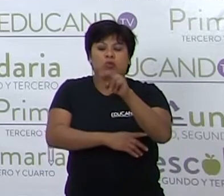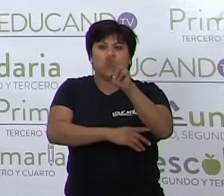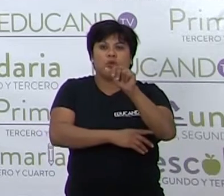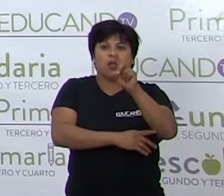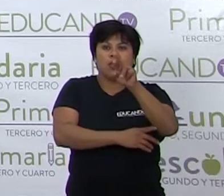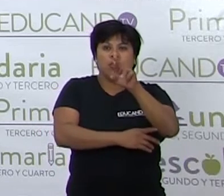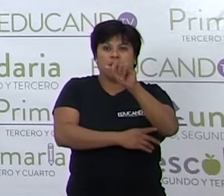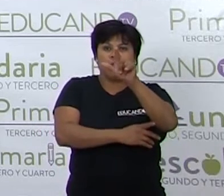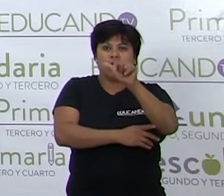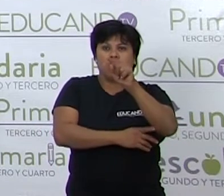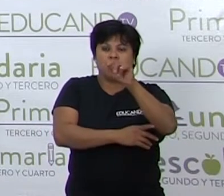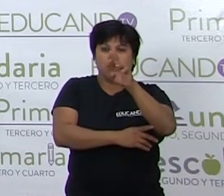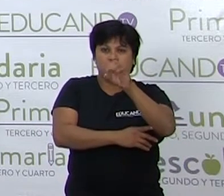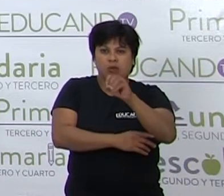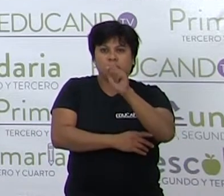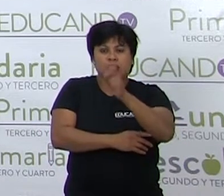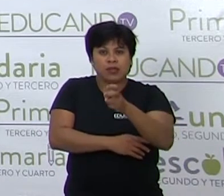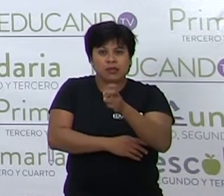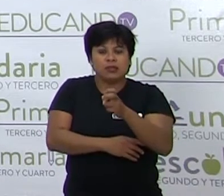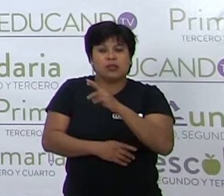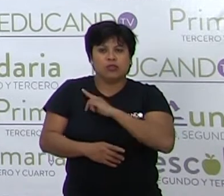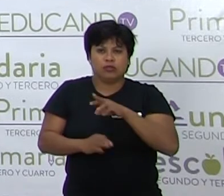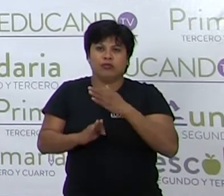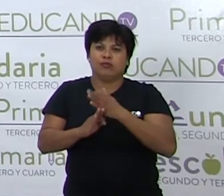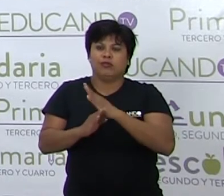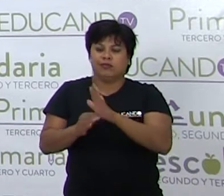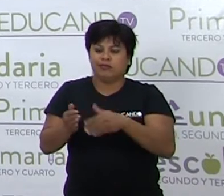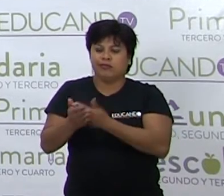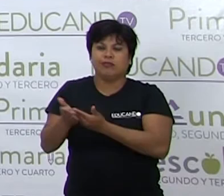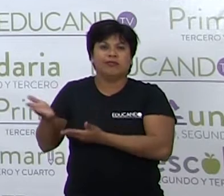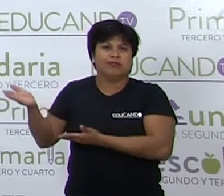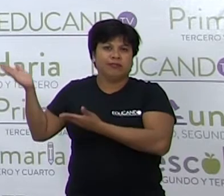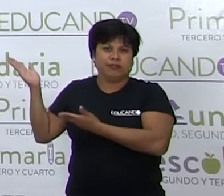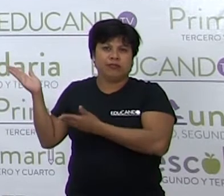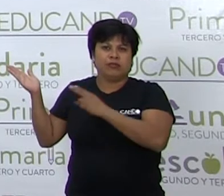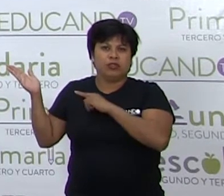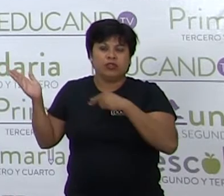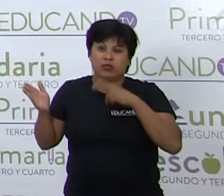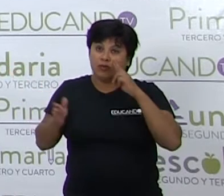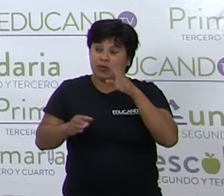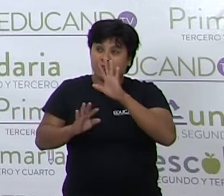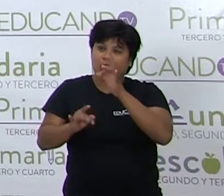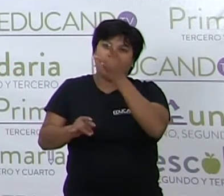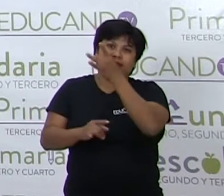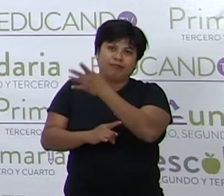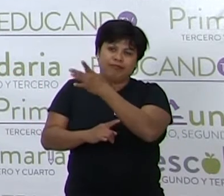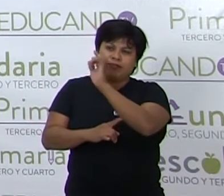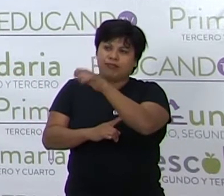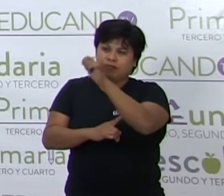específico y que vamos a presentar acá esto ya lo ven vamos a poner una palomita